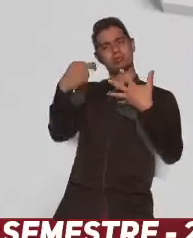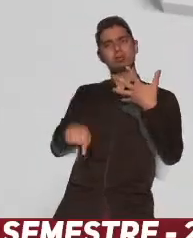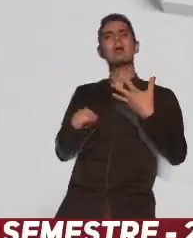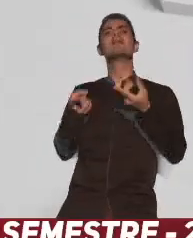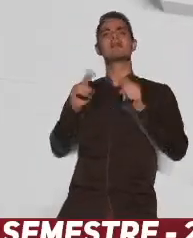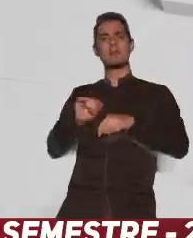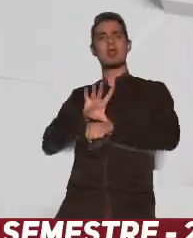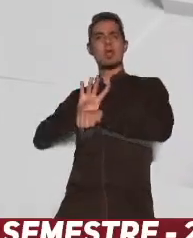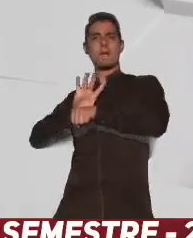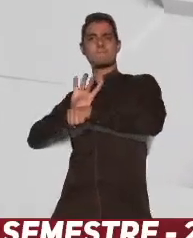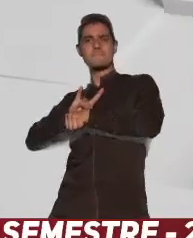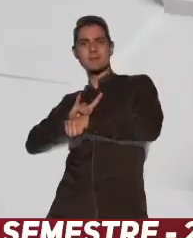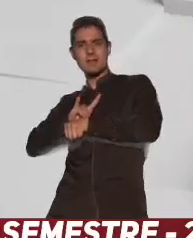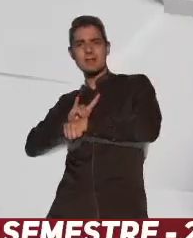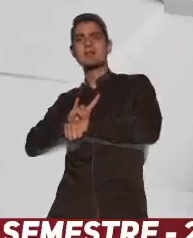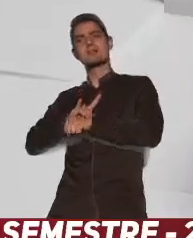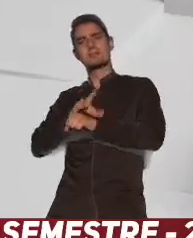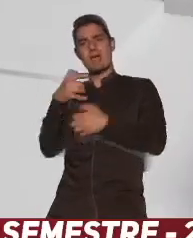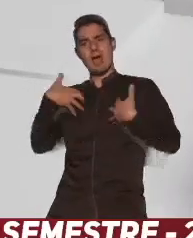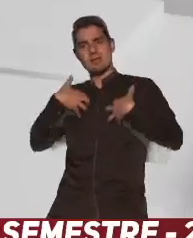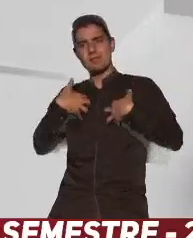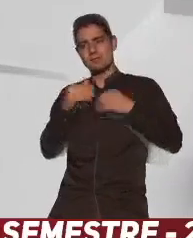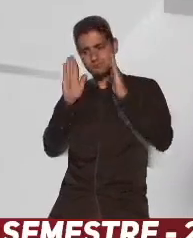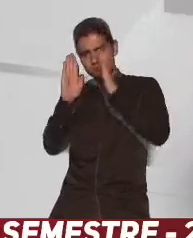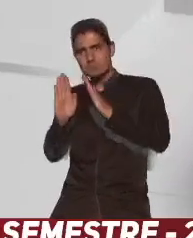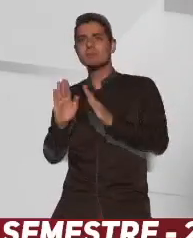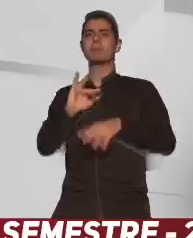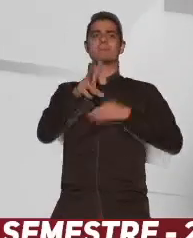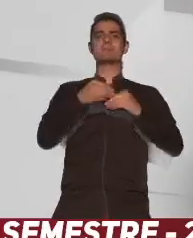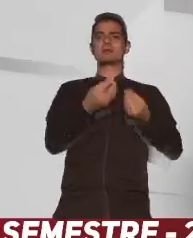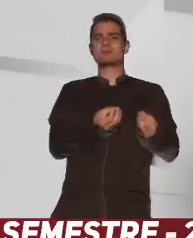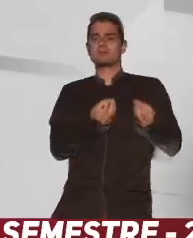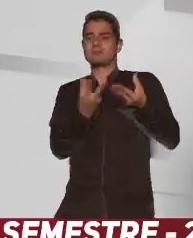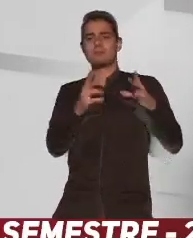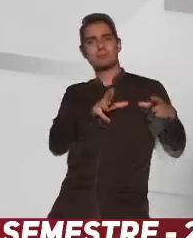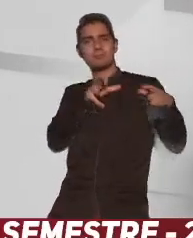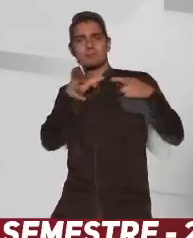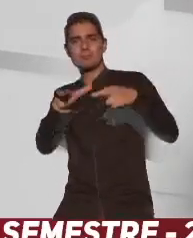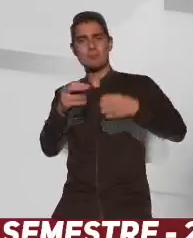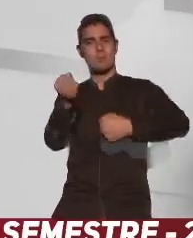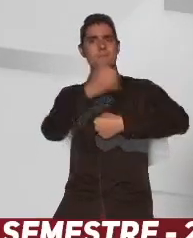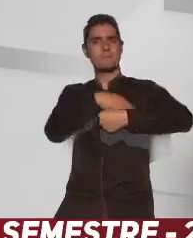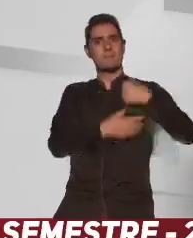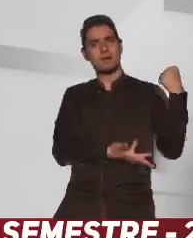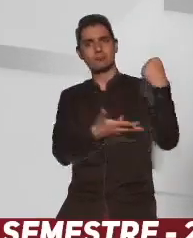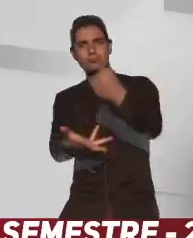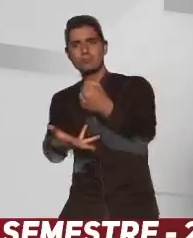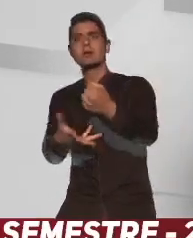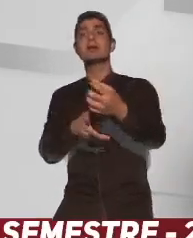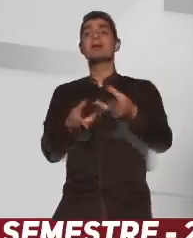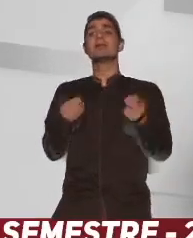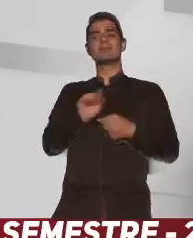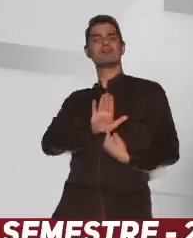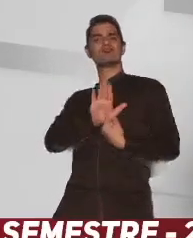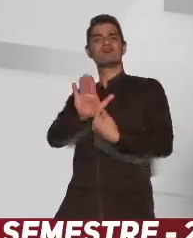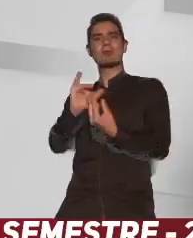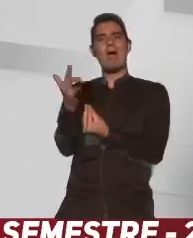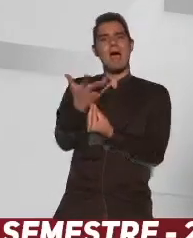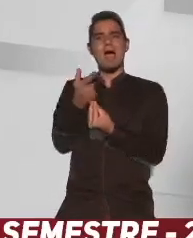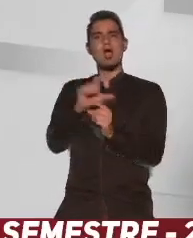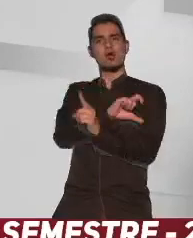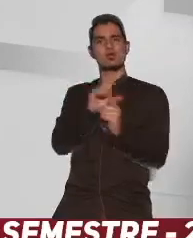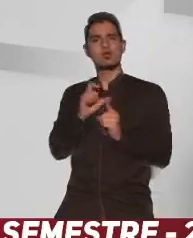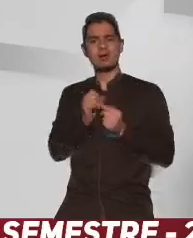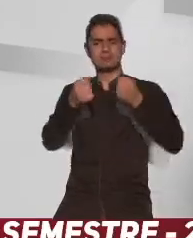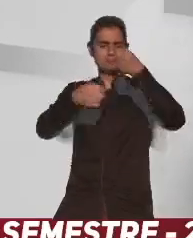entrega de obsequios y mercados, muestras artísticas y culturales, entre otros beneficios para la comunidad. Estas jornadas